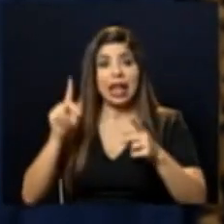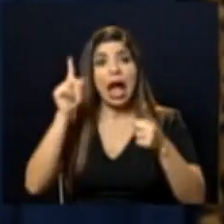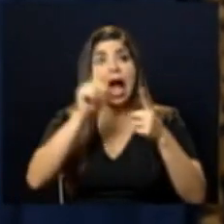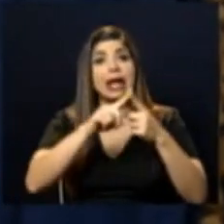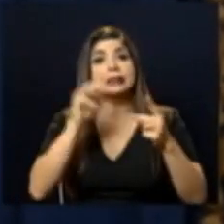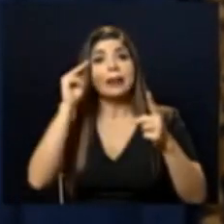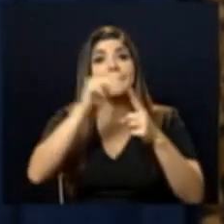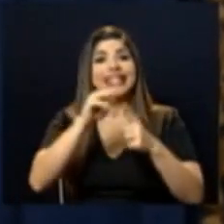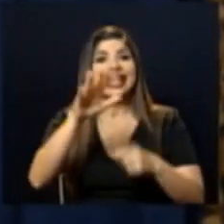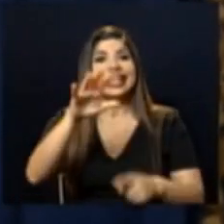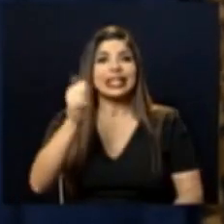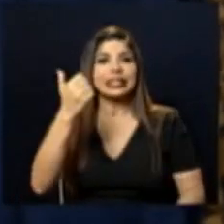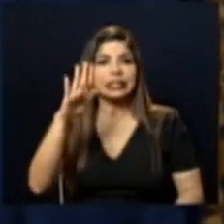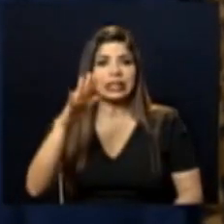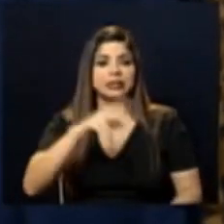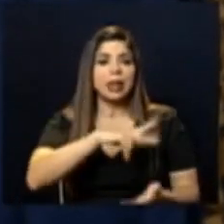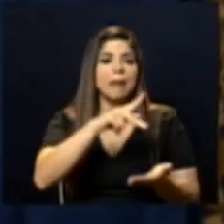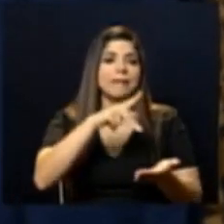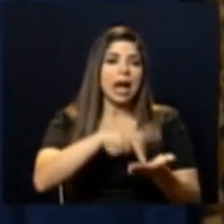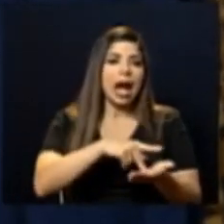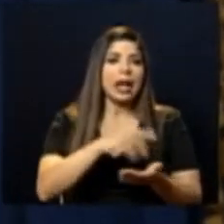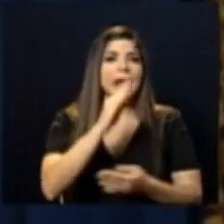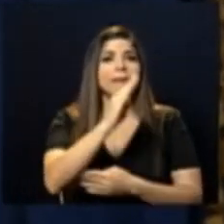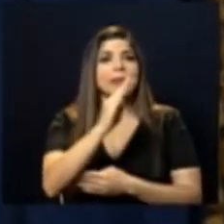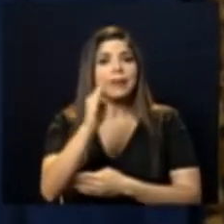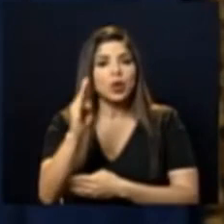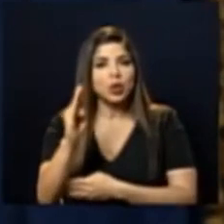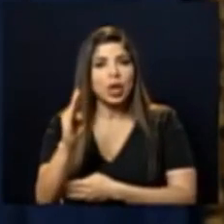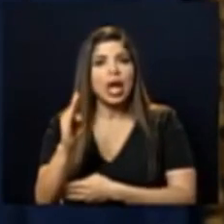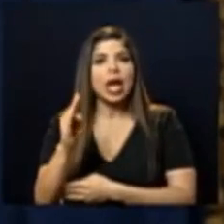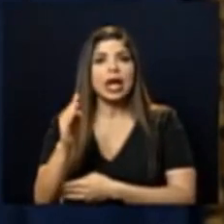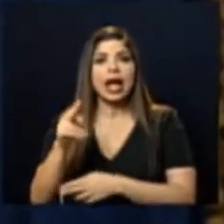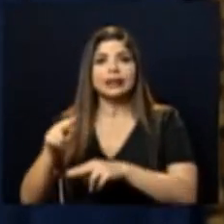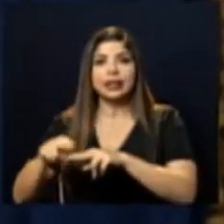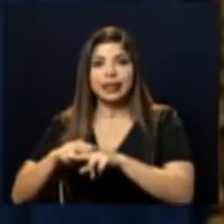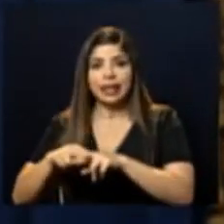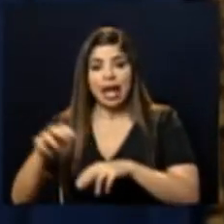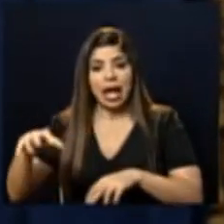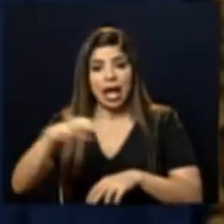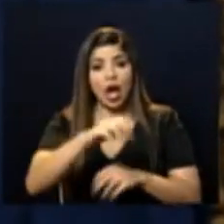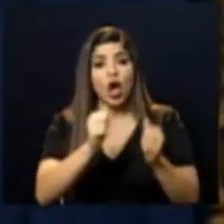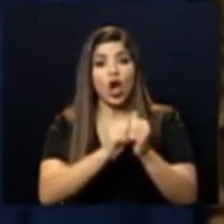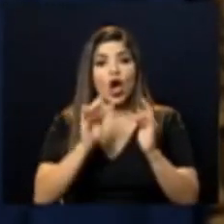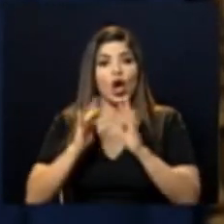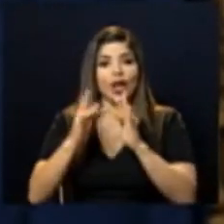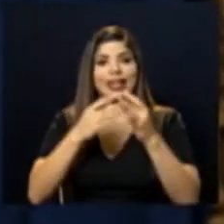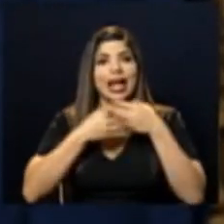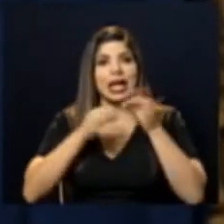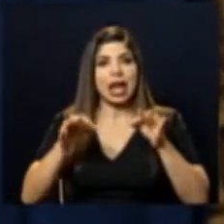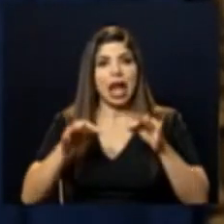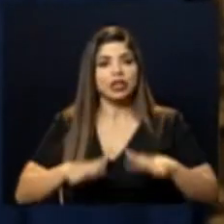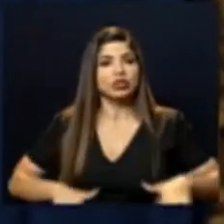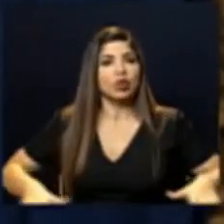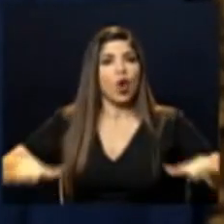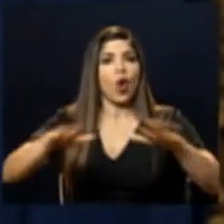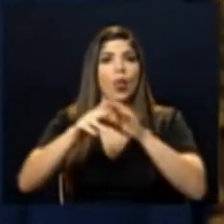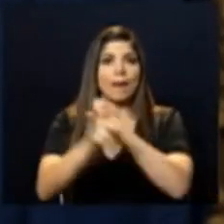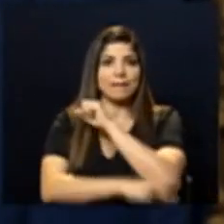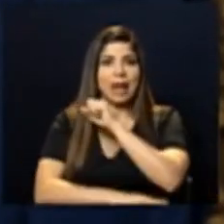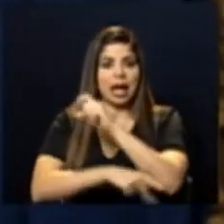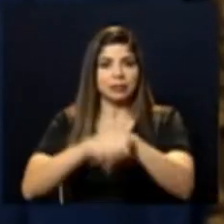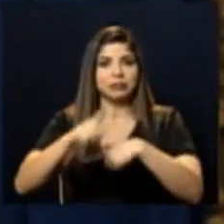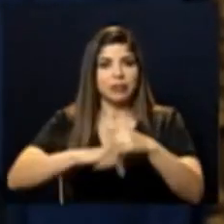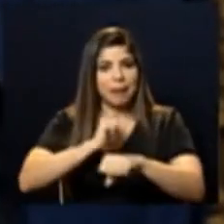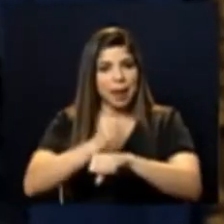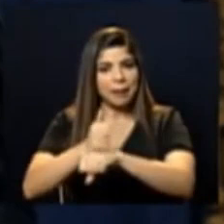515 espacios como parques, bibliotecas y estaciones de tren en todo el país. Se